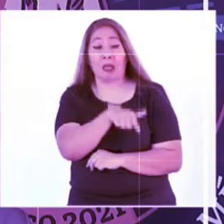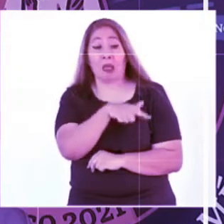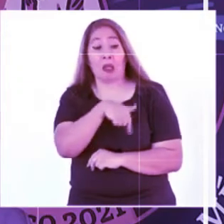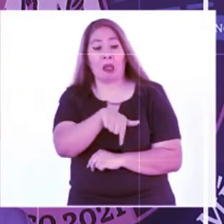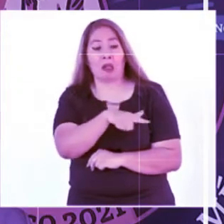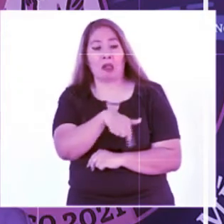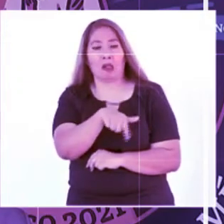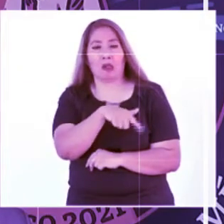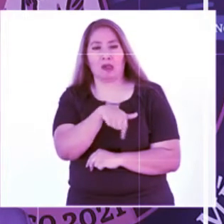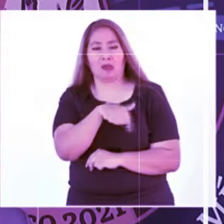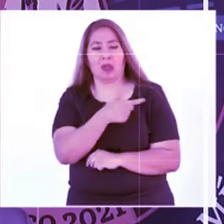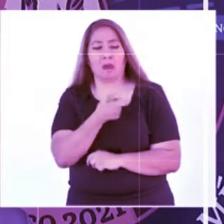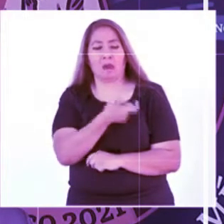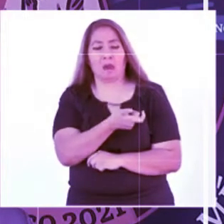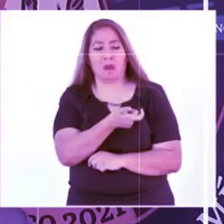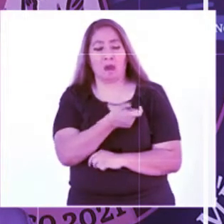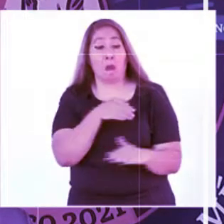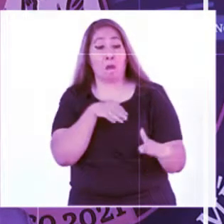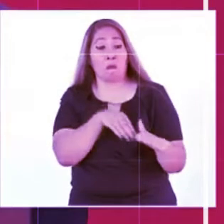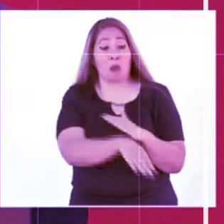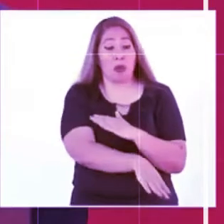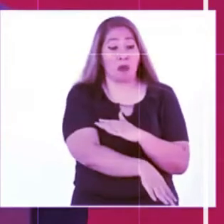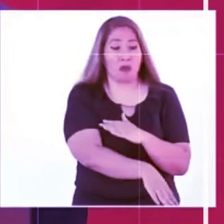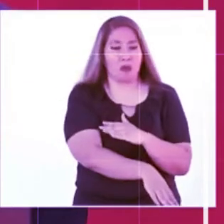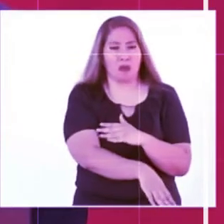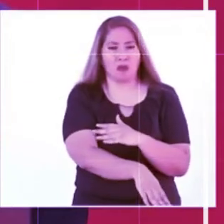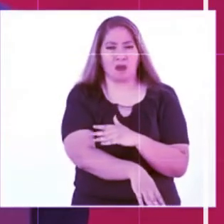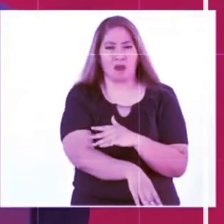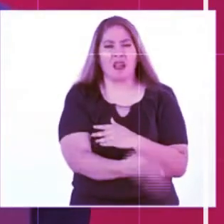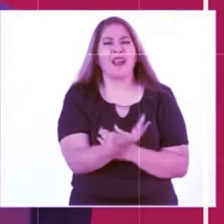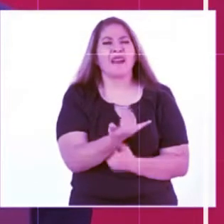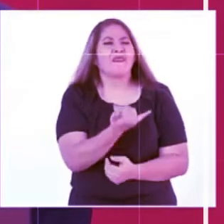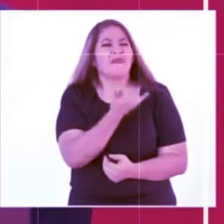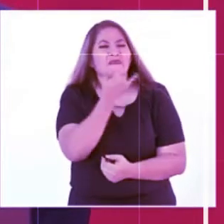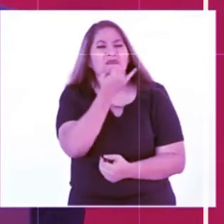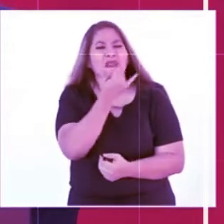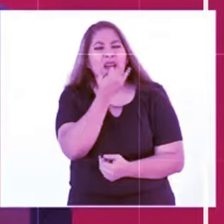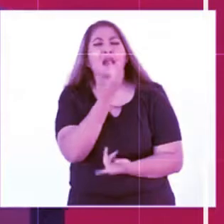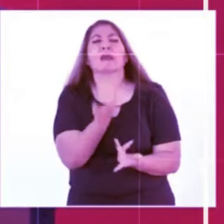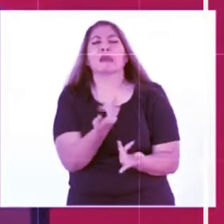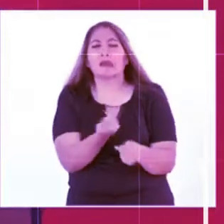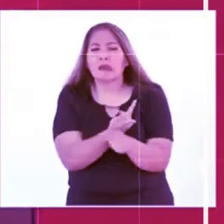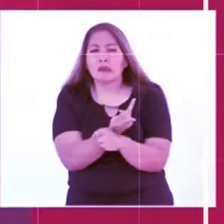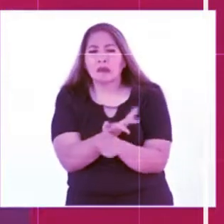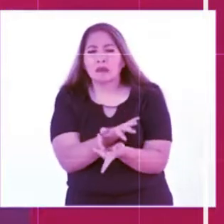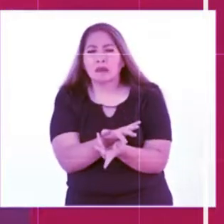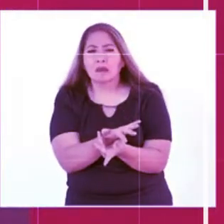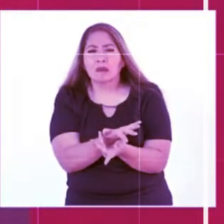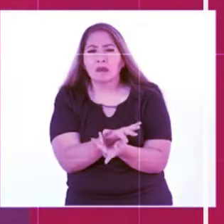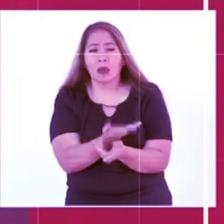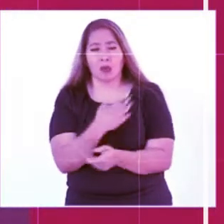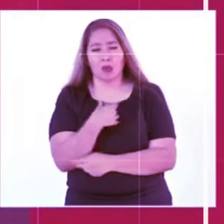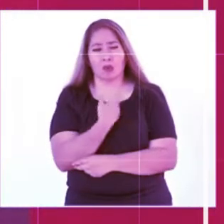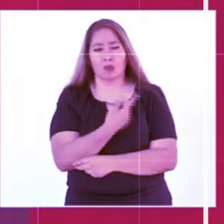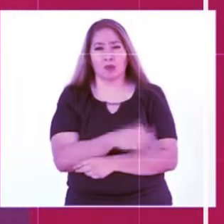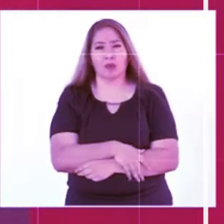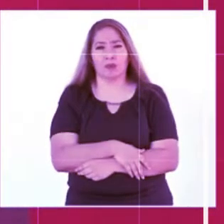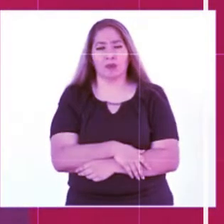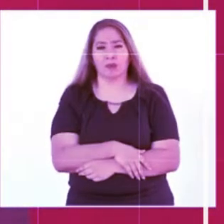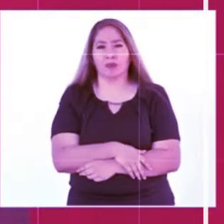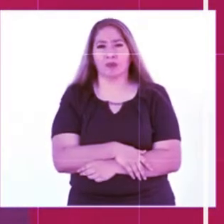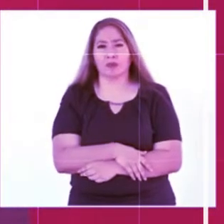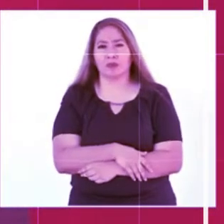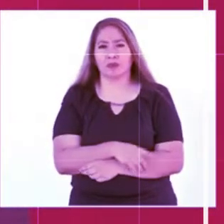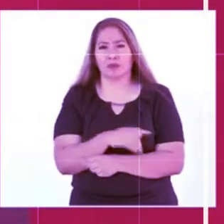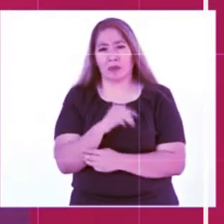condenada al fracaso. Su falla de origen consiste en pasar por alto